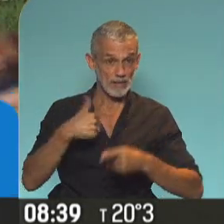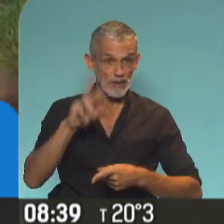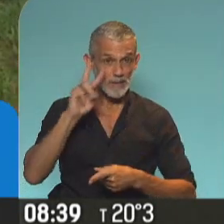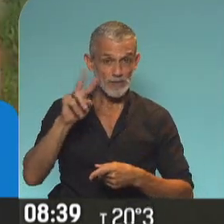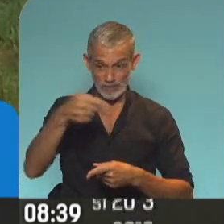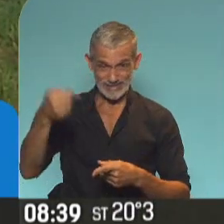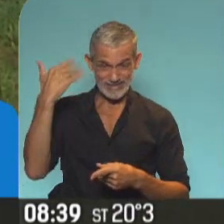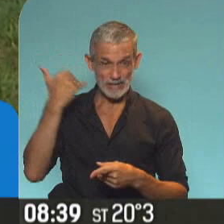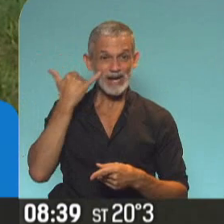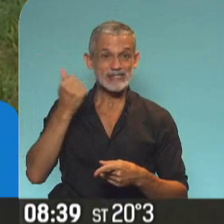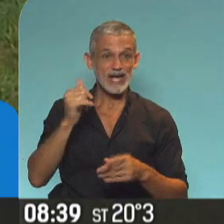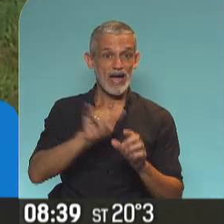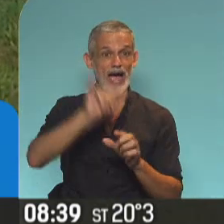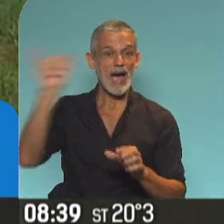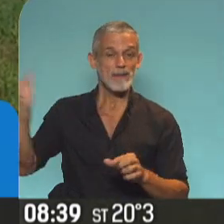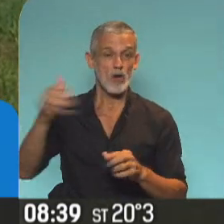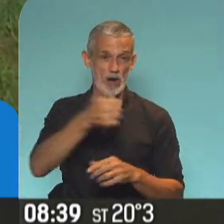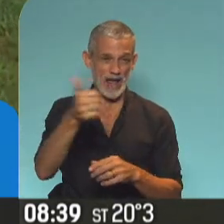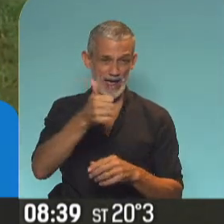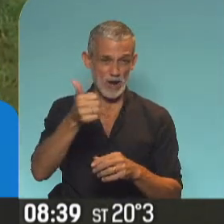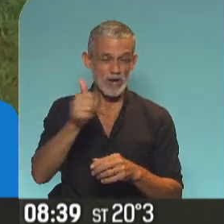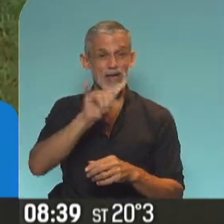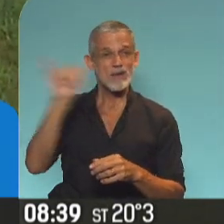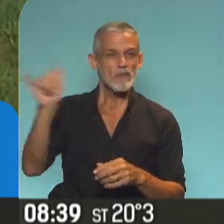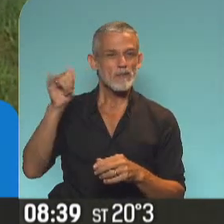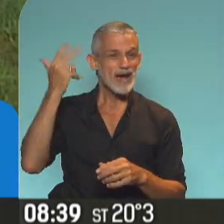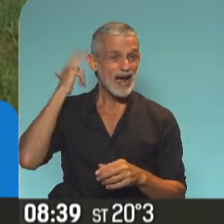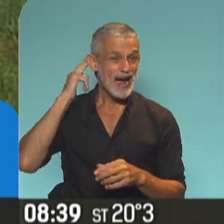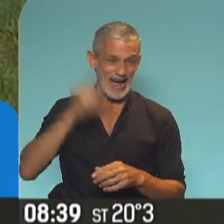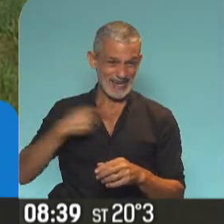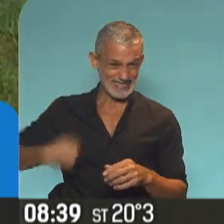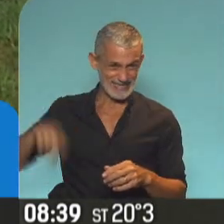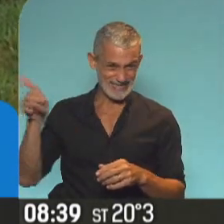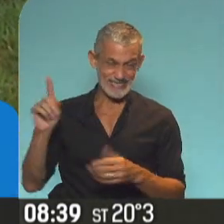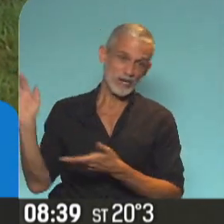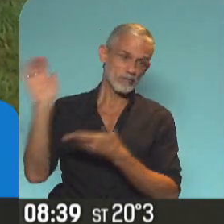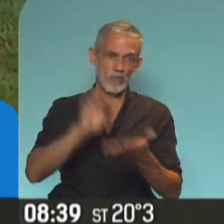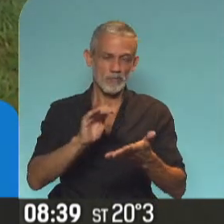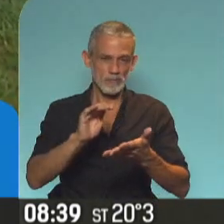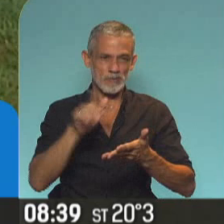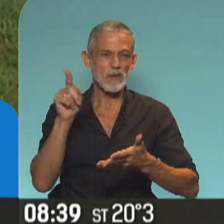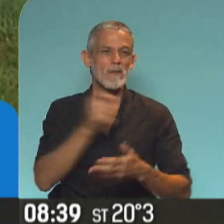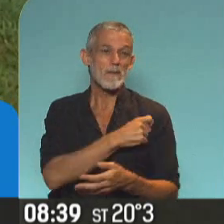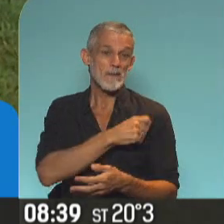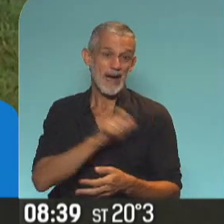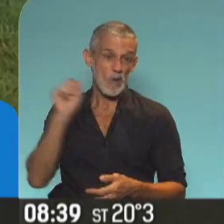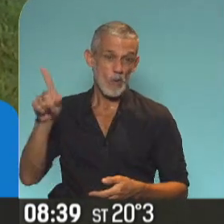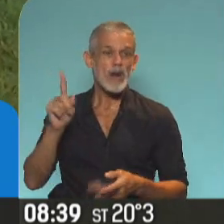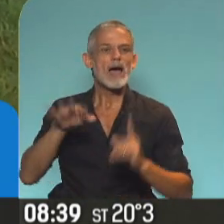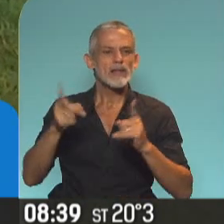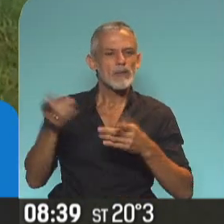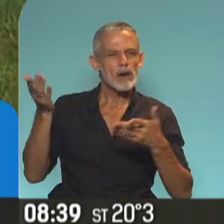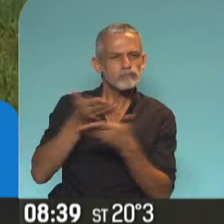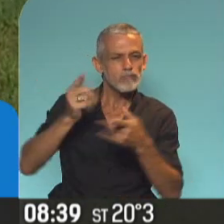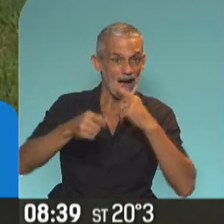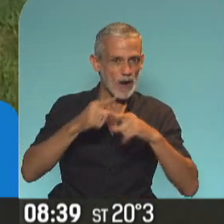esta semana ya partía un avión de aerolíneas argentinas rumbo a chile para traer las dosis de la vacuna de signo fan pero además de sus acuerdos de cooperativa y that